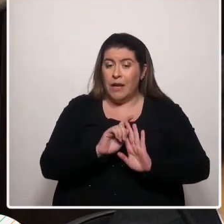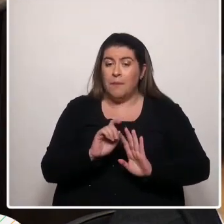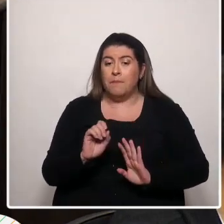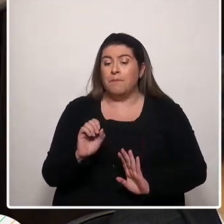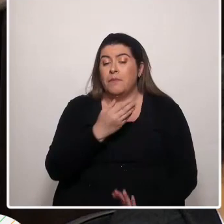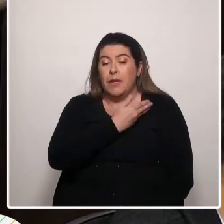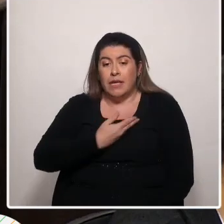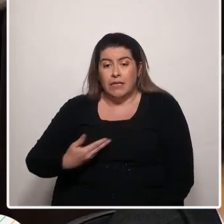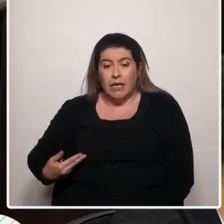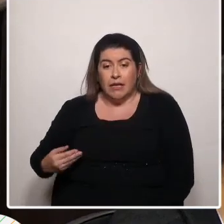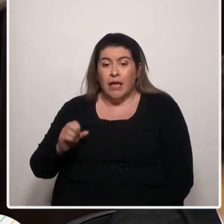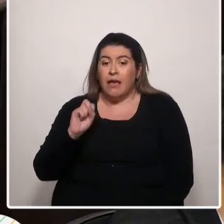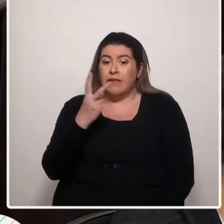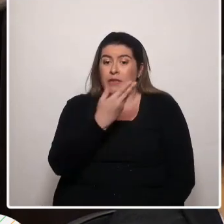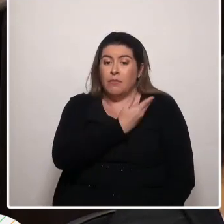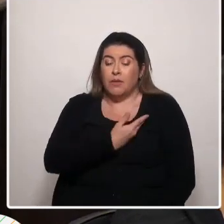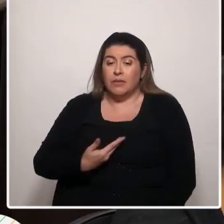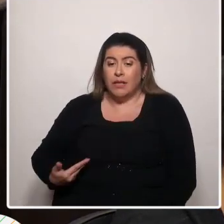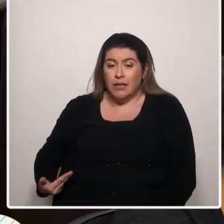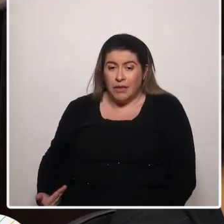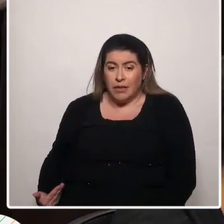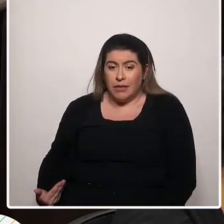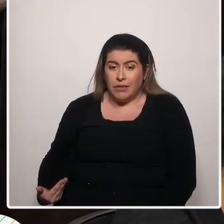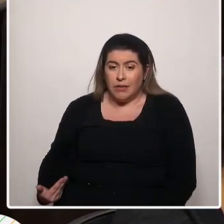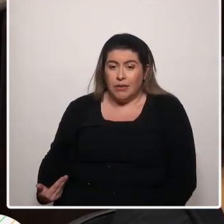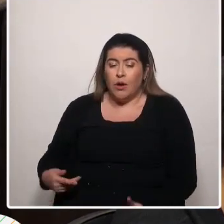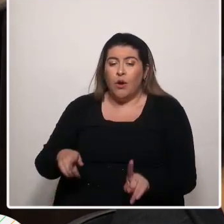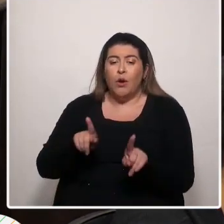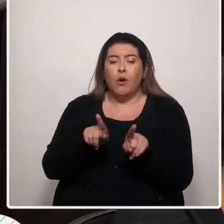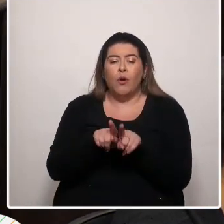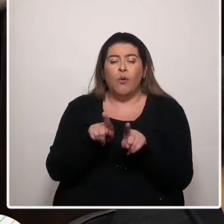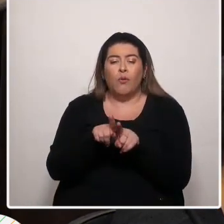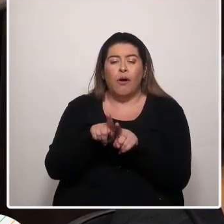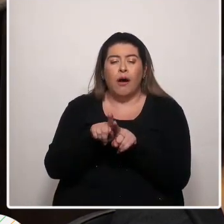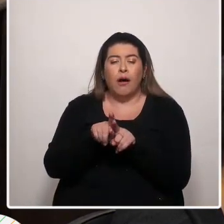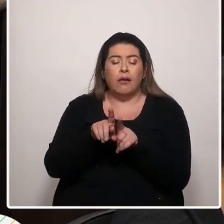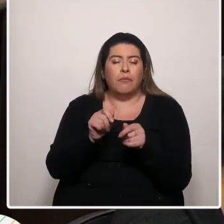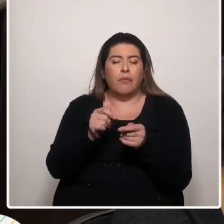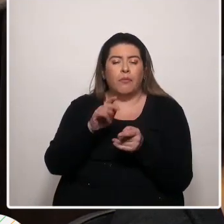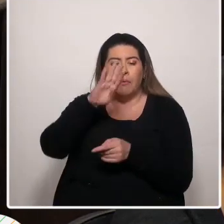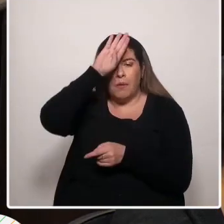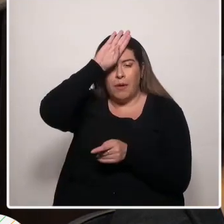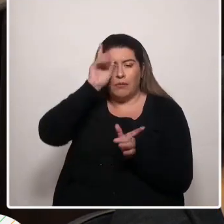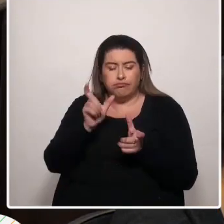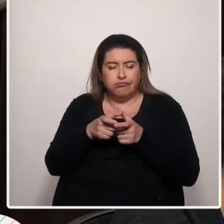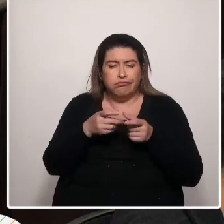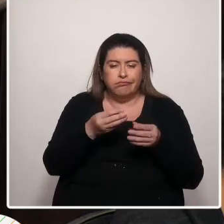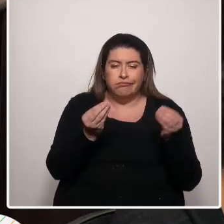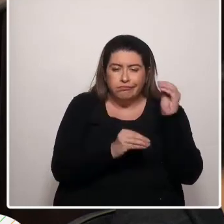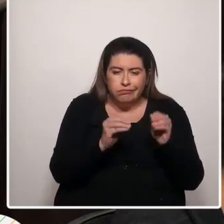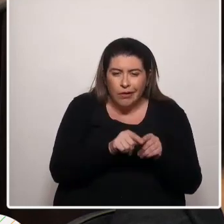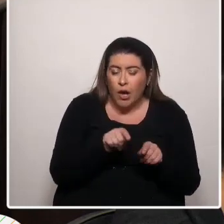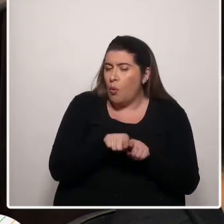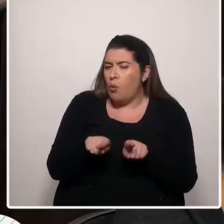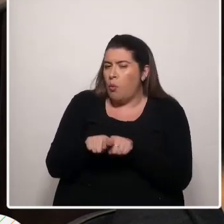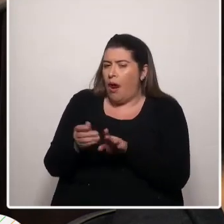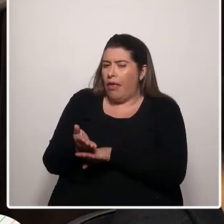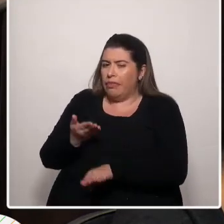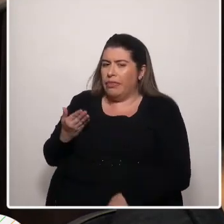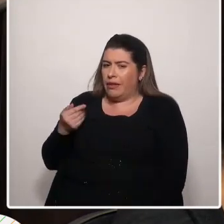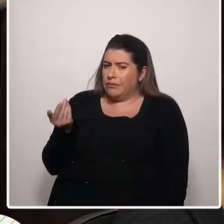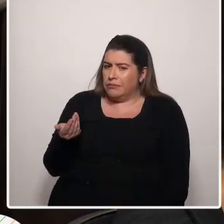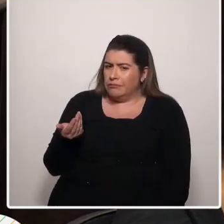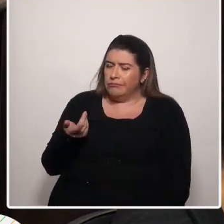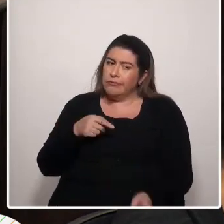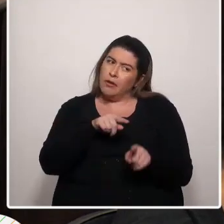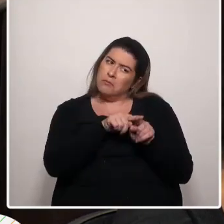vicepresidenta fueron electos por fórmula papal, lo mismo consideramos que debe hacerse en esta. Así que si se trata de interpretación, yo